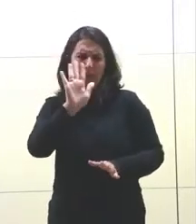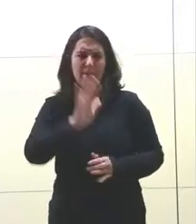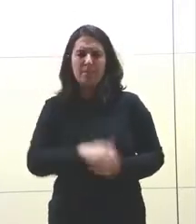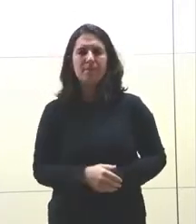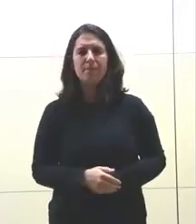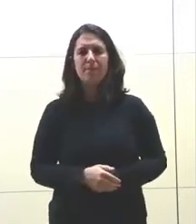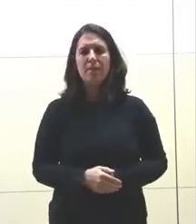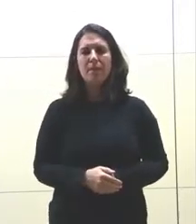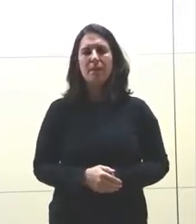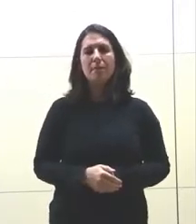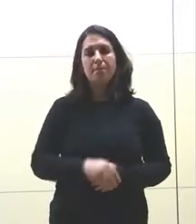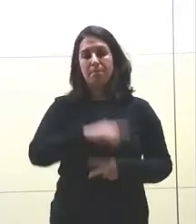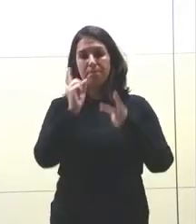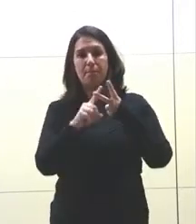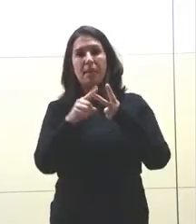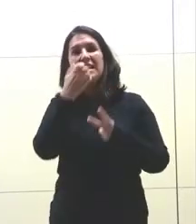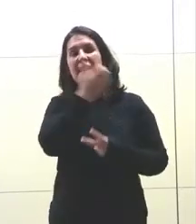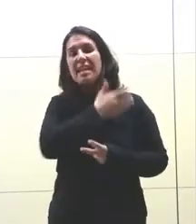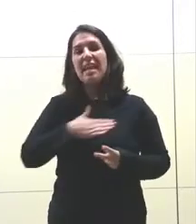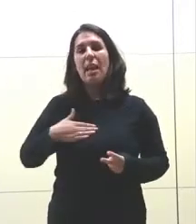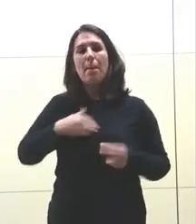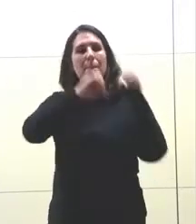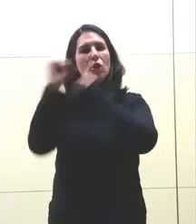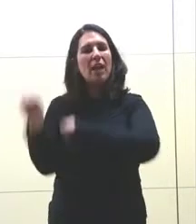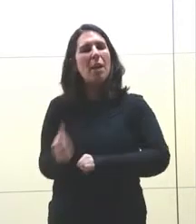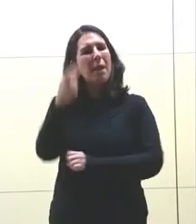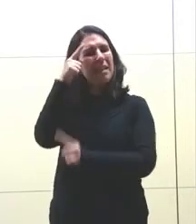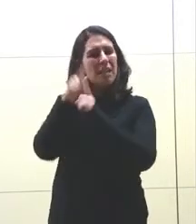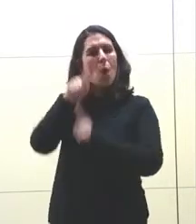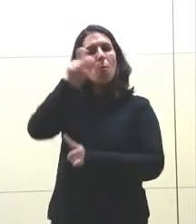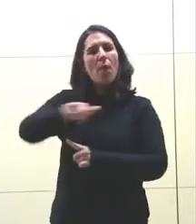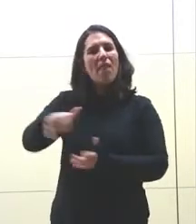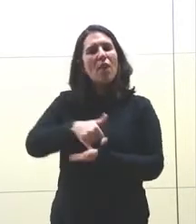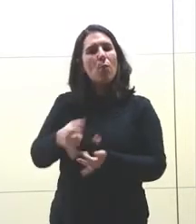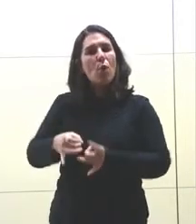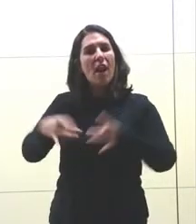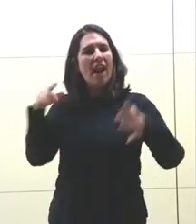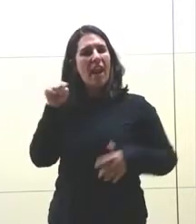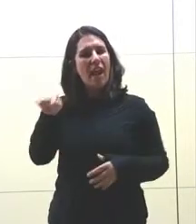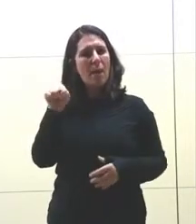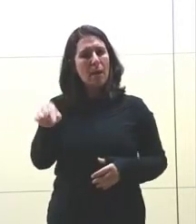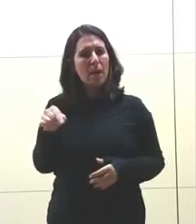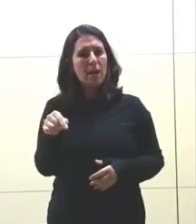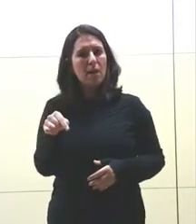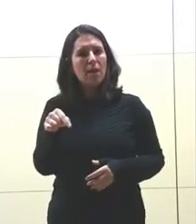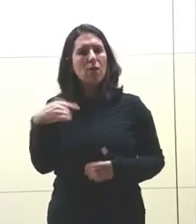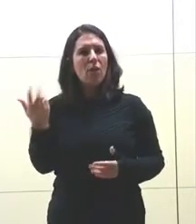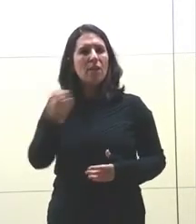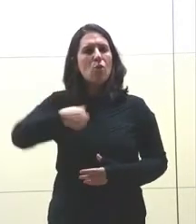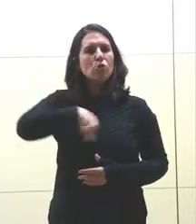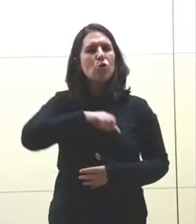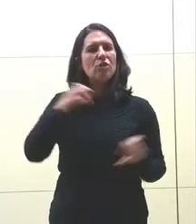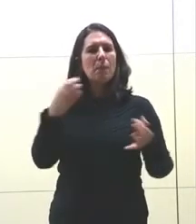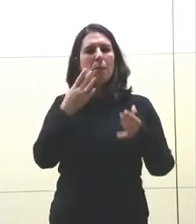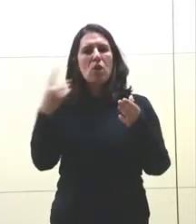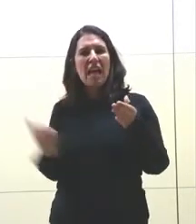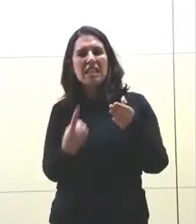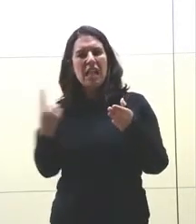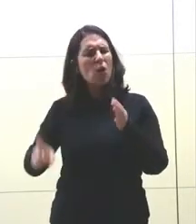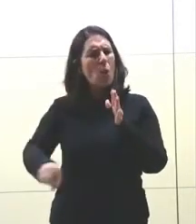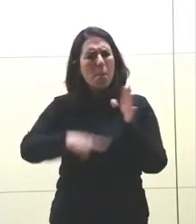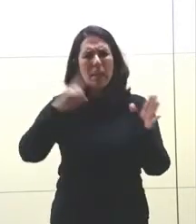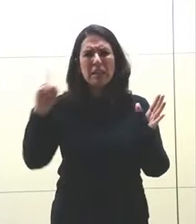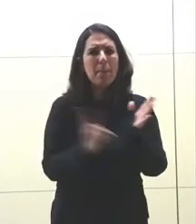es proteger a la población vulnerable, ¿quién es la población vulnerable que habría que aislar completamente para que